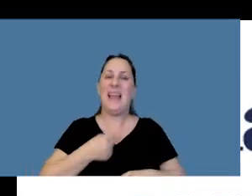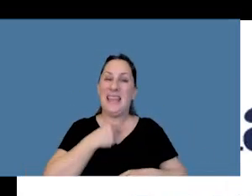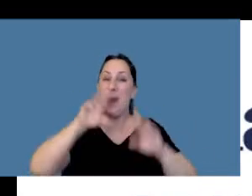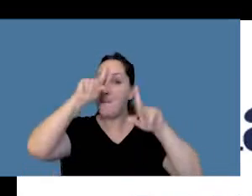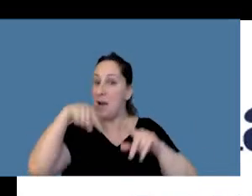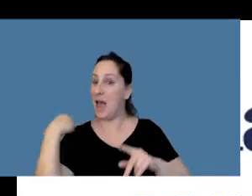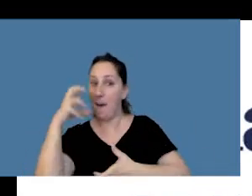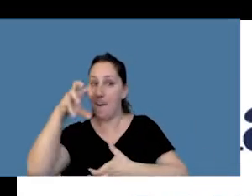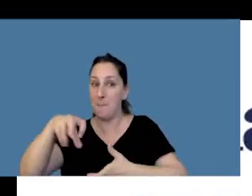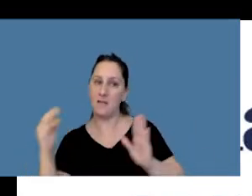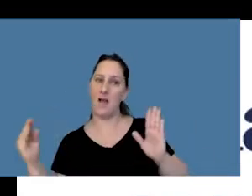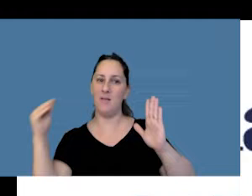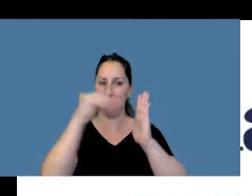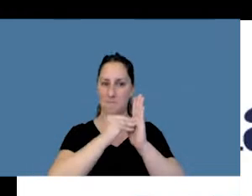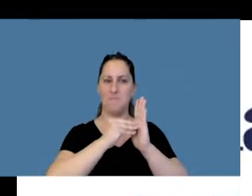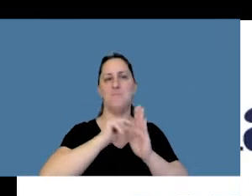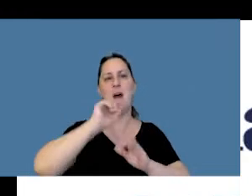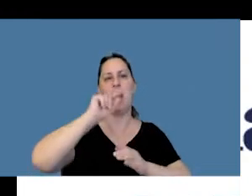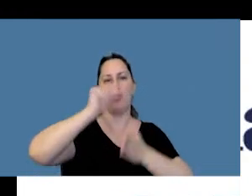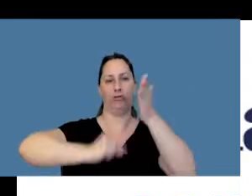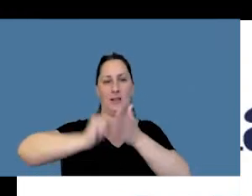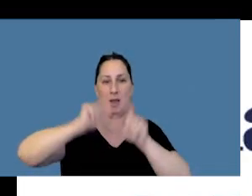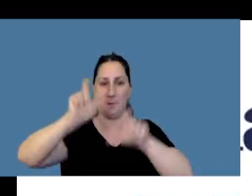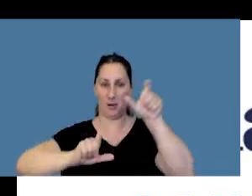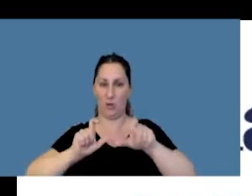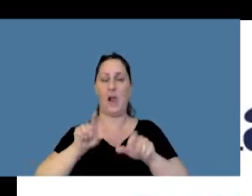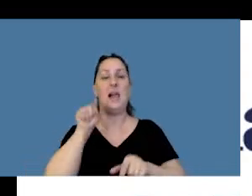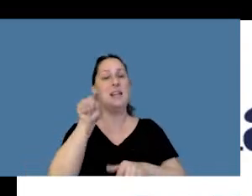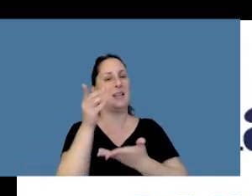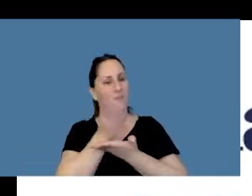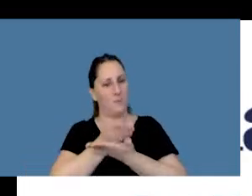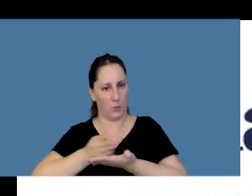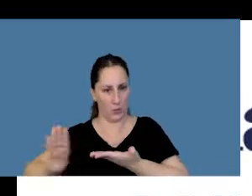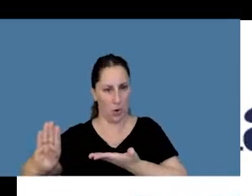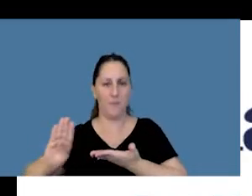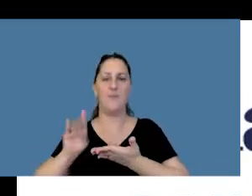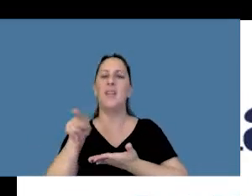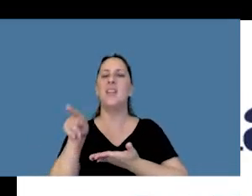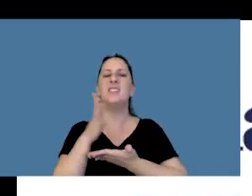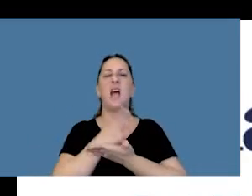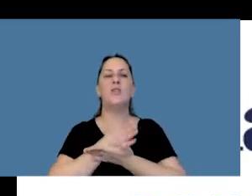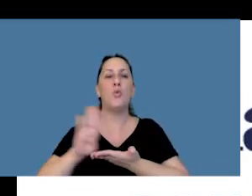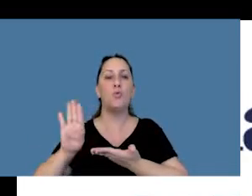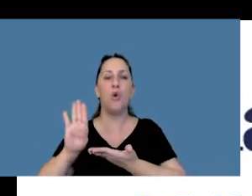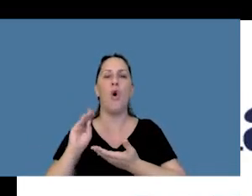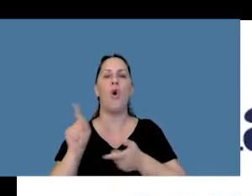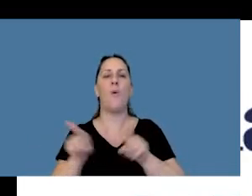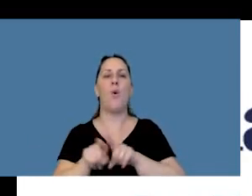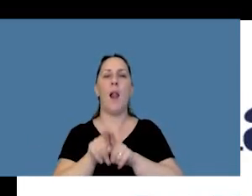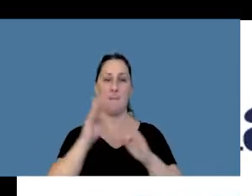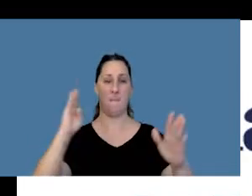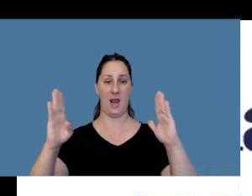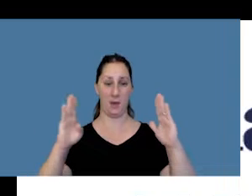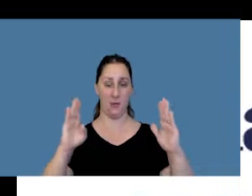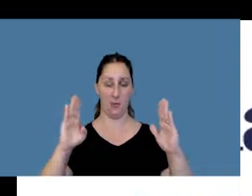plan para tomar mano de obra. Es una exclusión, y la exclusión se va a tomar como periodo